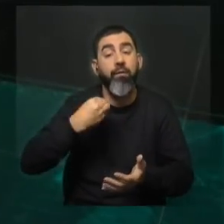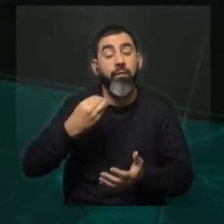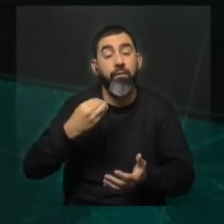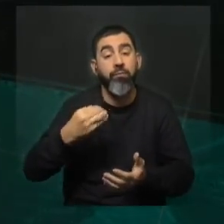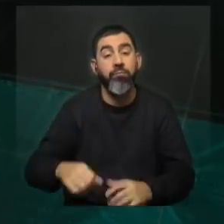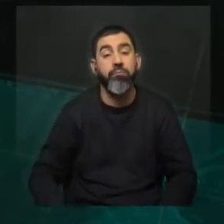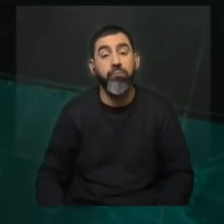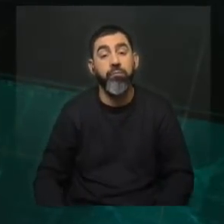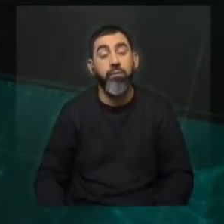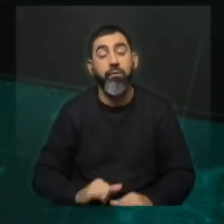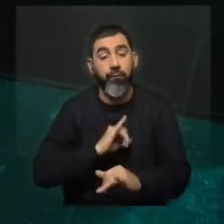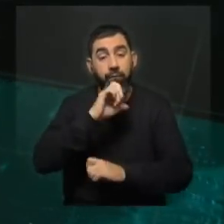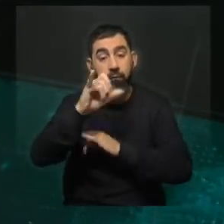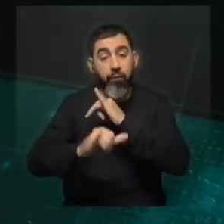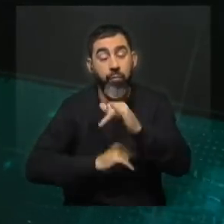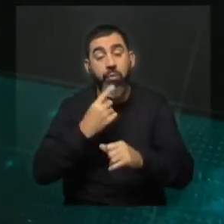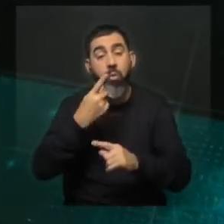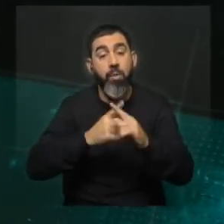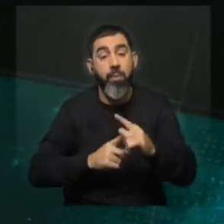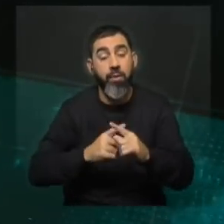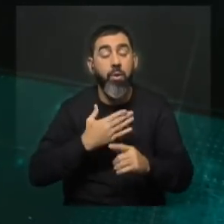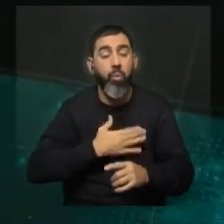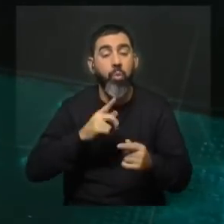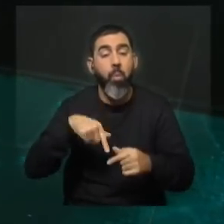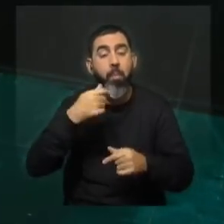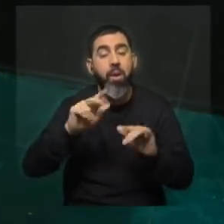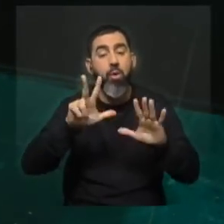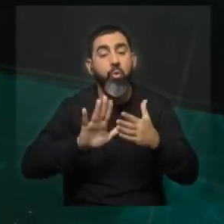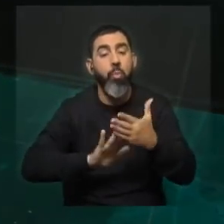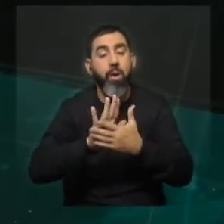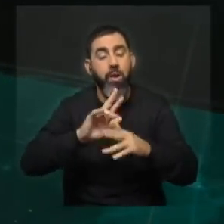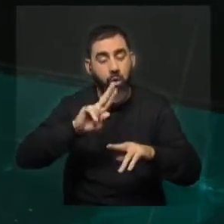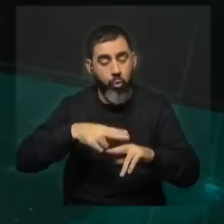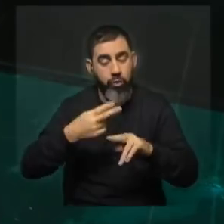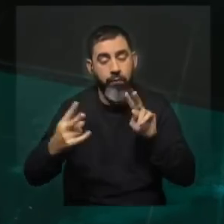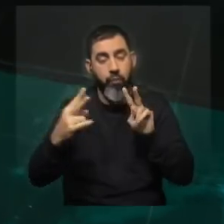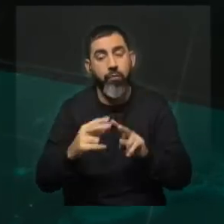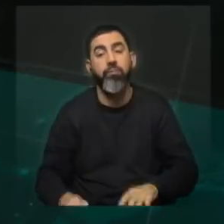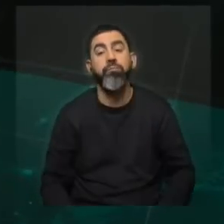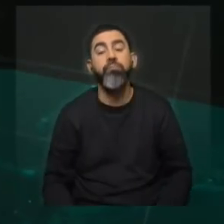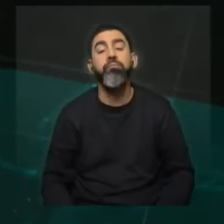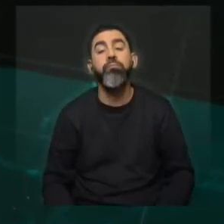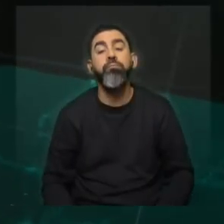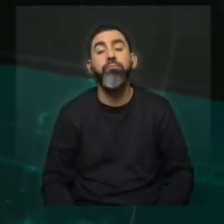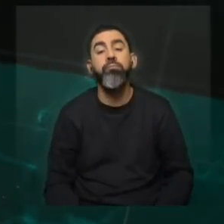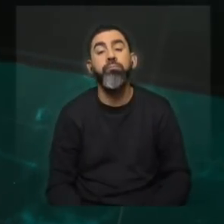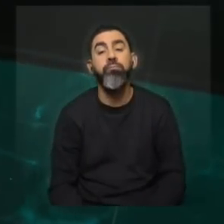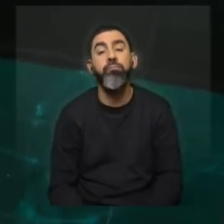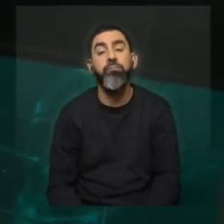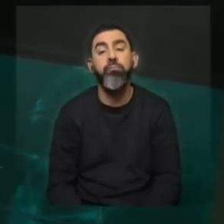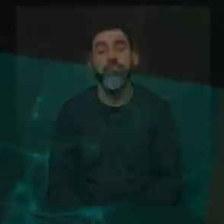la pantalla de TV ciudad la actualización informativa a las 13:30 Nosotros con el gusto de siempre mañana a las ocho Los estamos esperando pasen muy bien chao